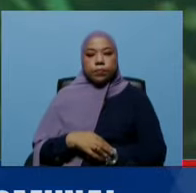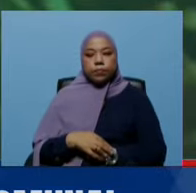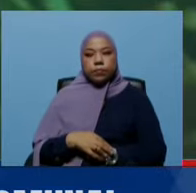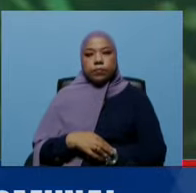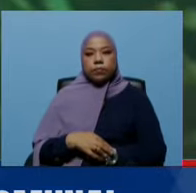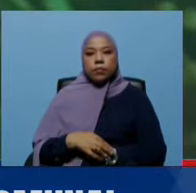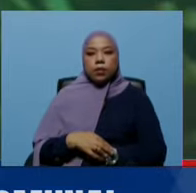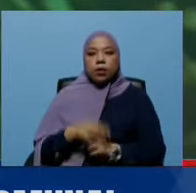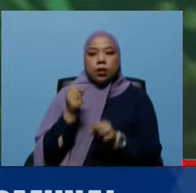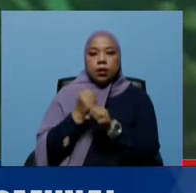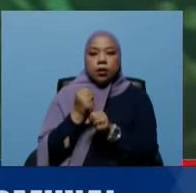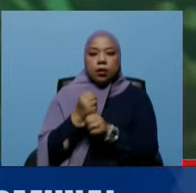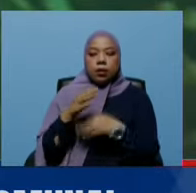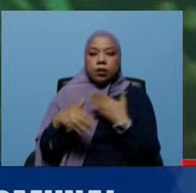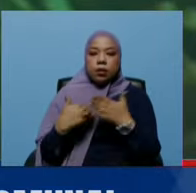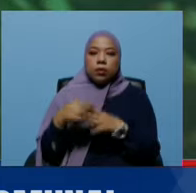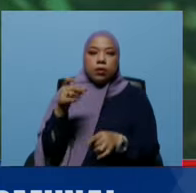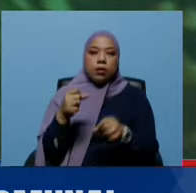Miren,